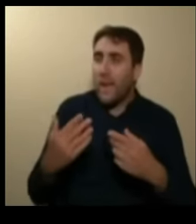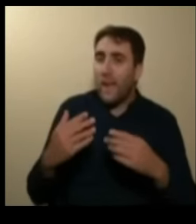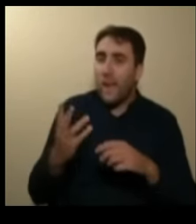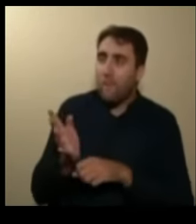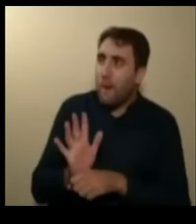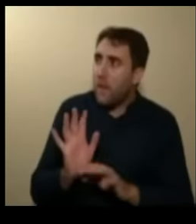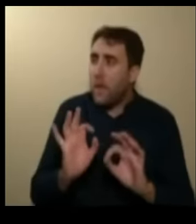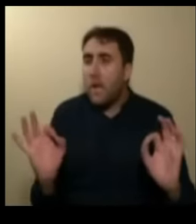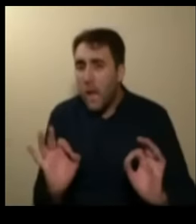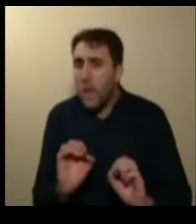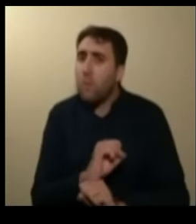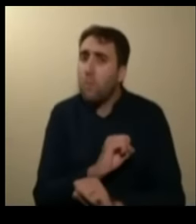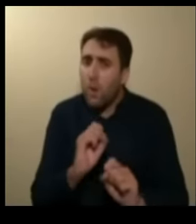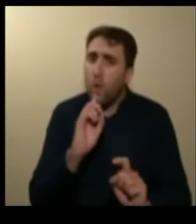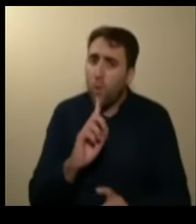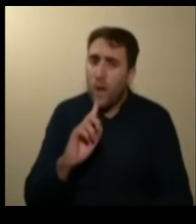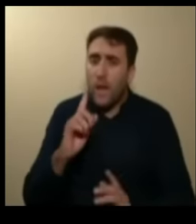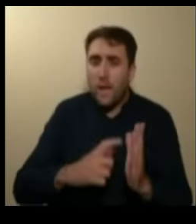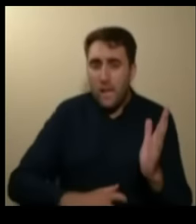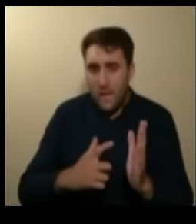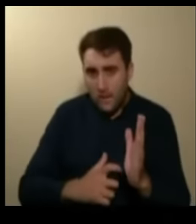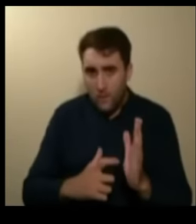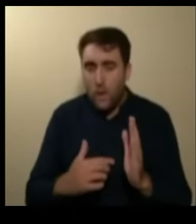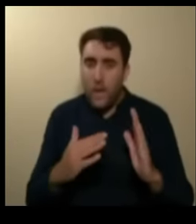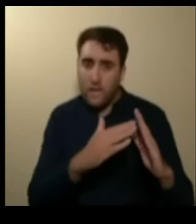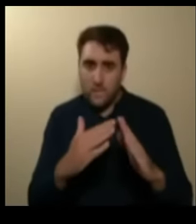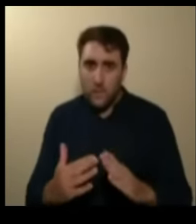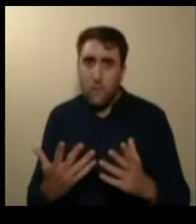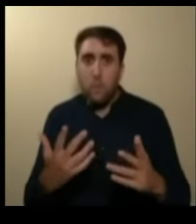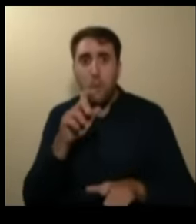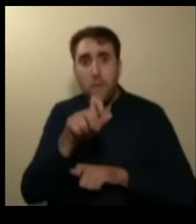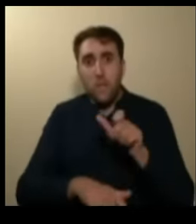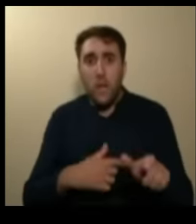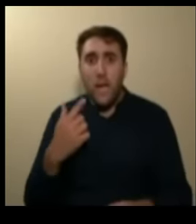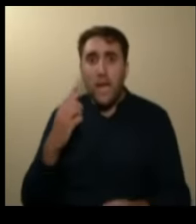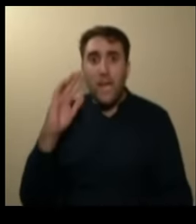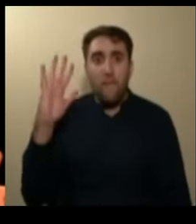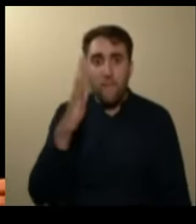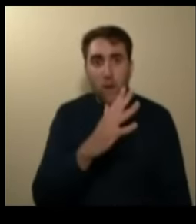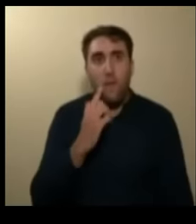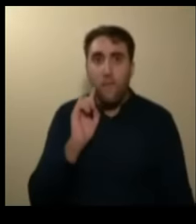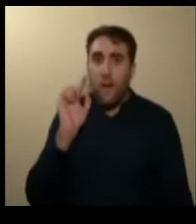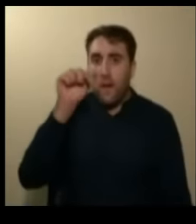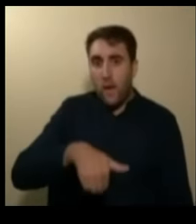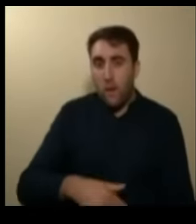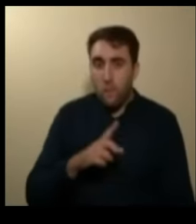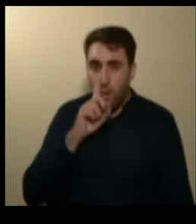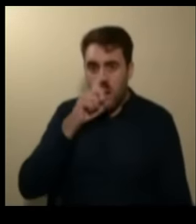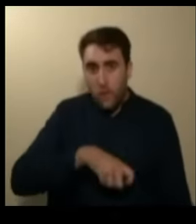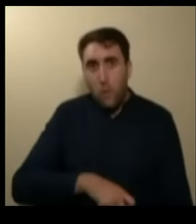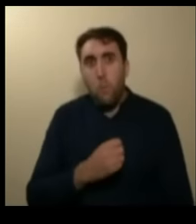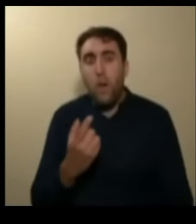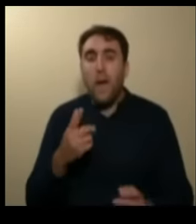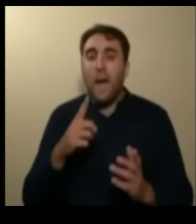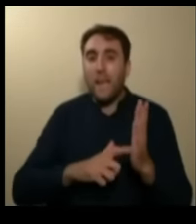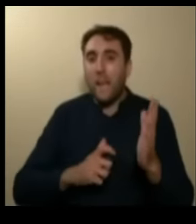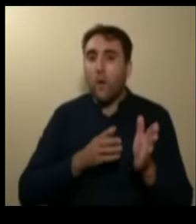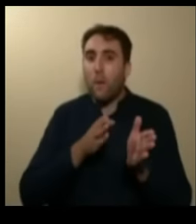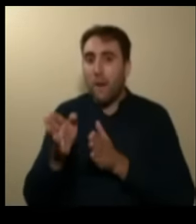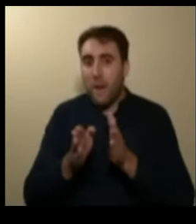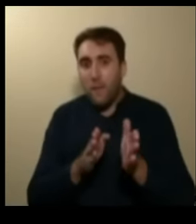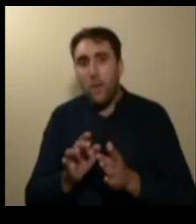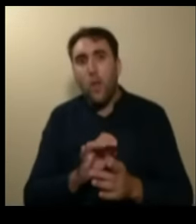pueden alquilar una vivienda, que un muchacho del interior que hoy nos está mirando, si viene a estudiar a Montevideo, pueda alquilar un apartamento sin que sus padres